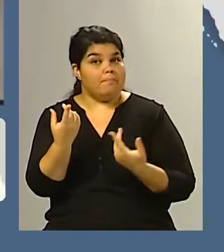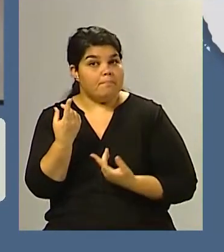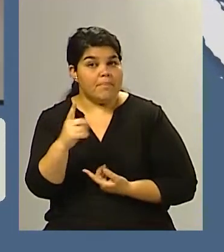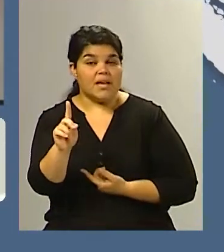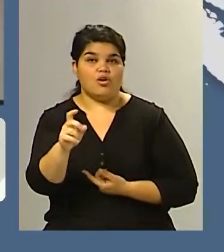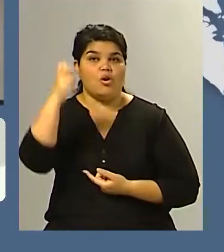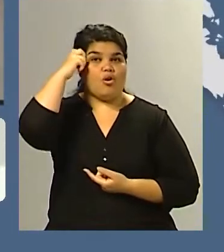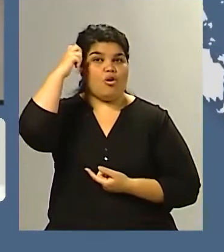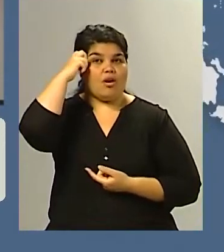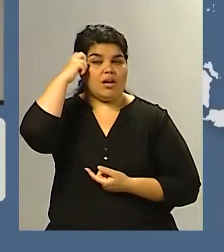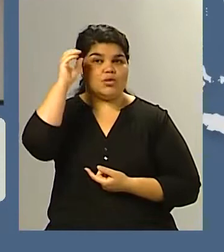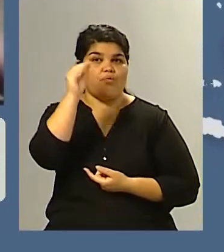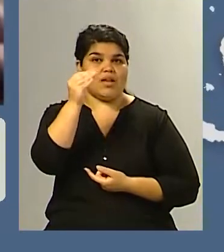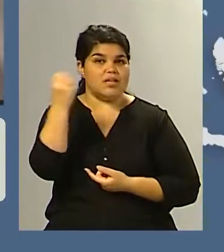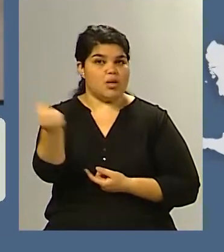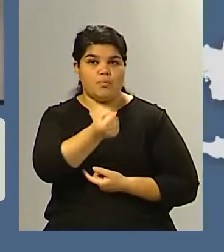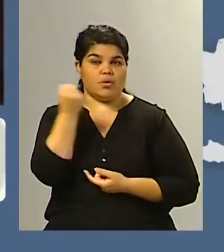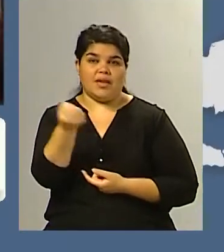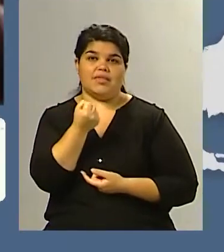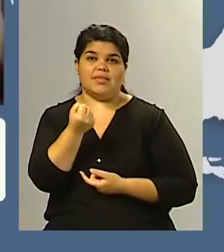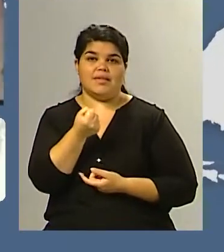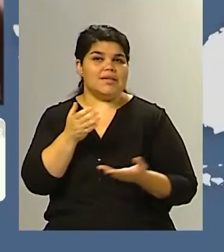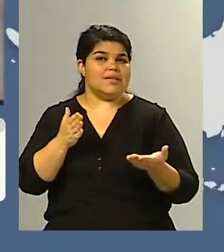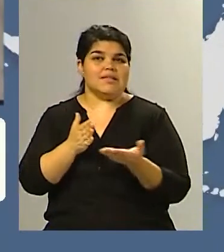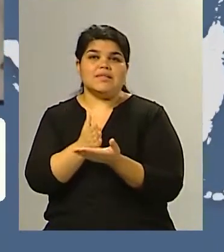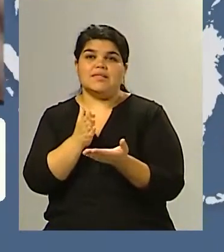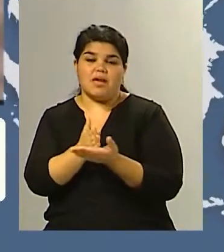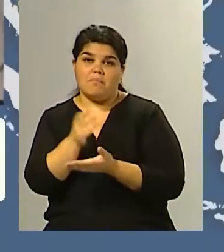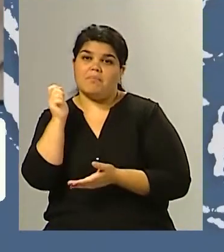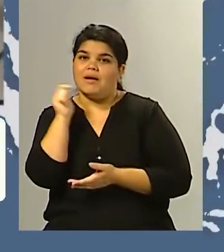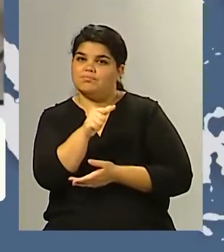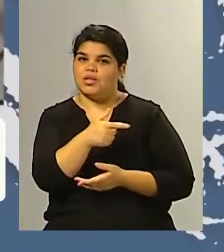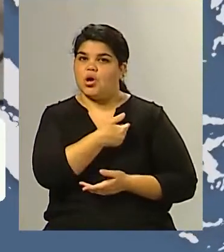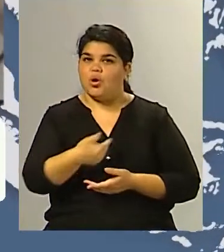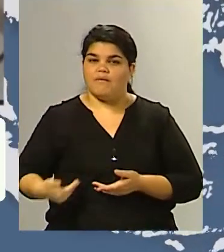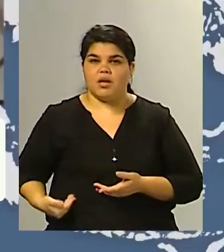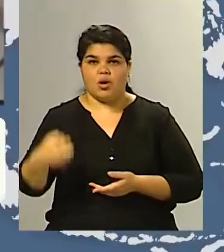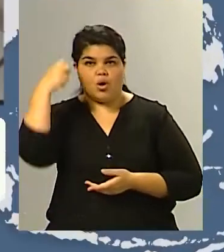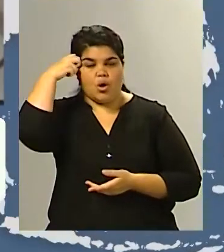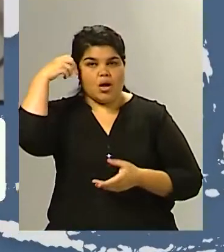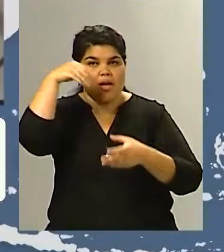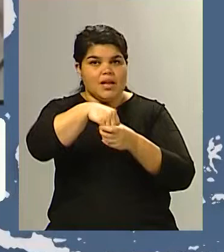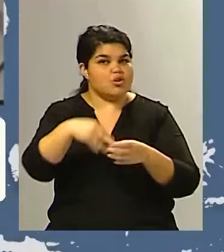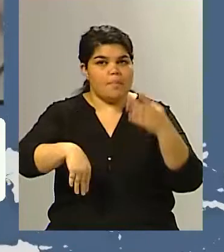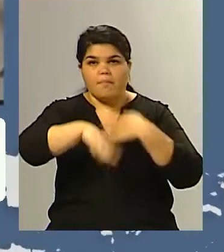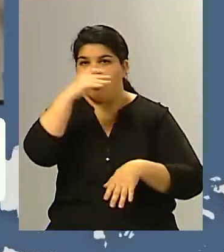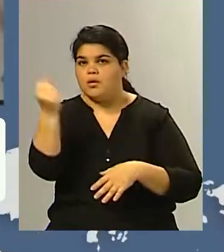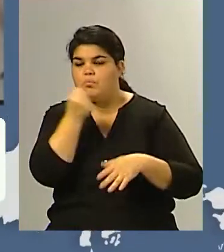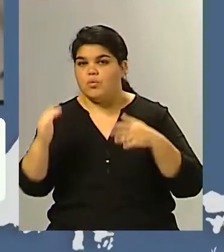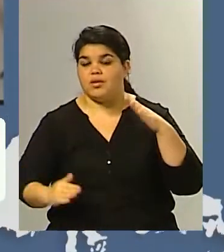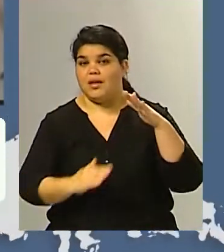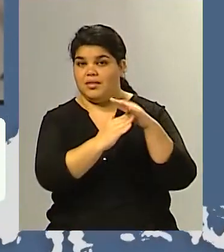Brasil es muy importante, y quien gobierna el Congreso es el central. Y hay una cuestión, ahí funciona lo que se llama una